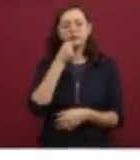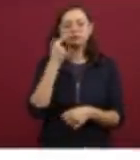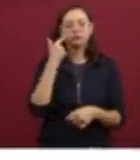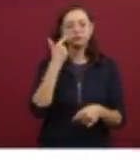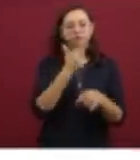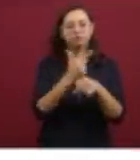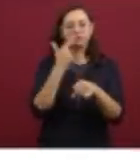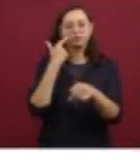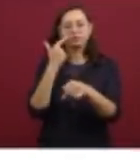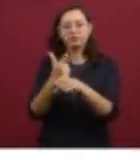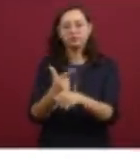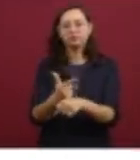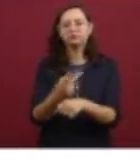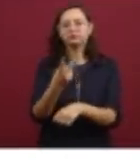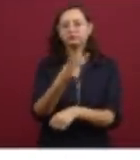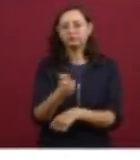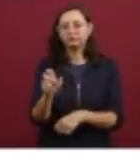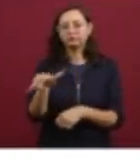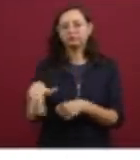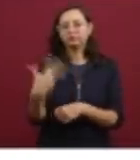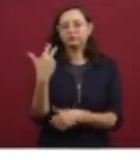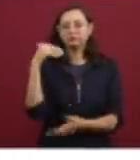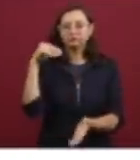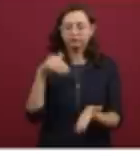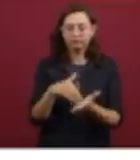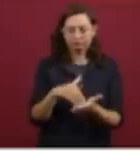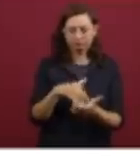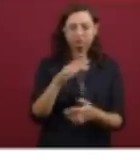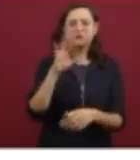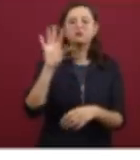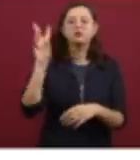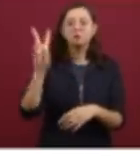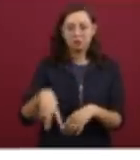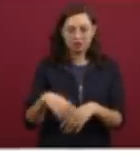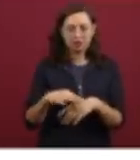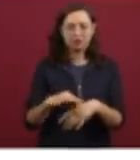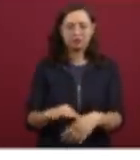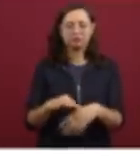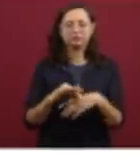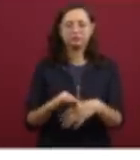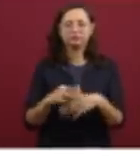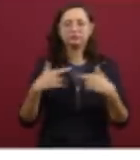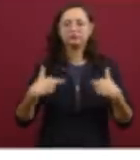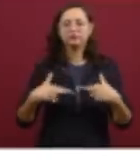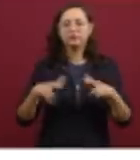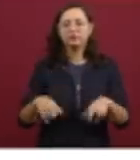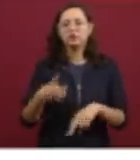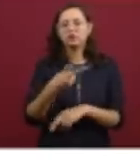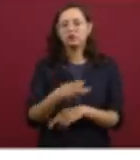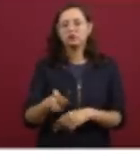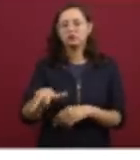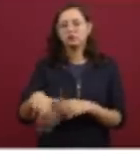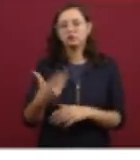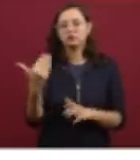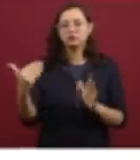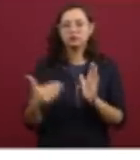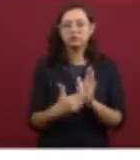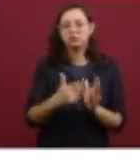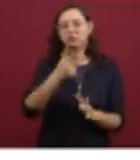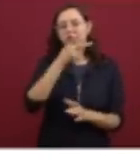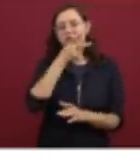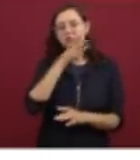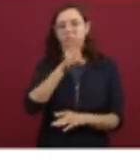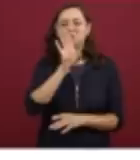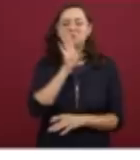a 213 mil, que están representados por 203 mil madres, padres o tutores. Y